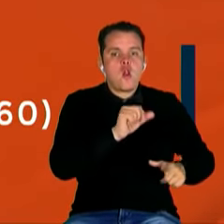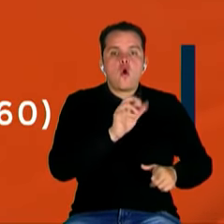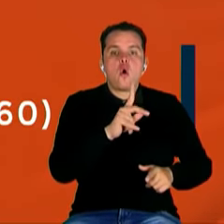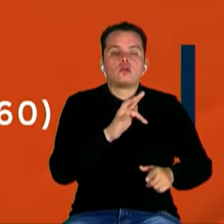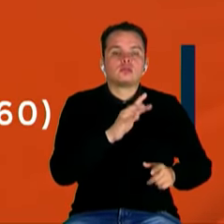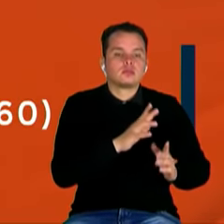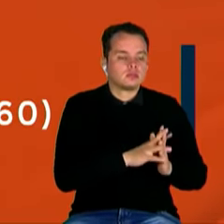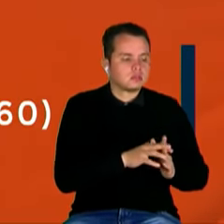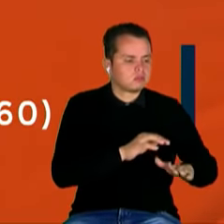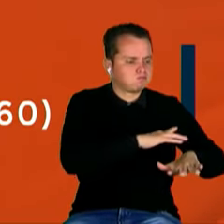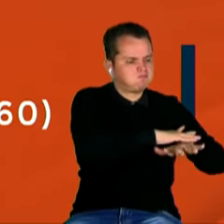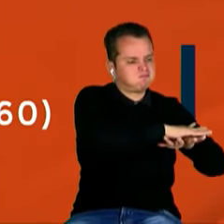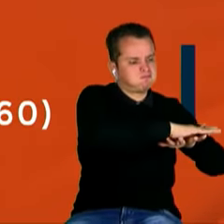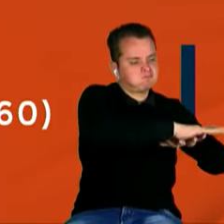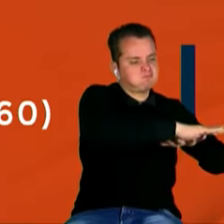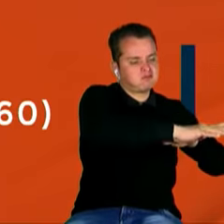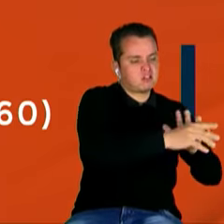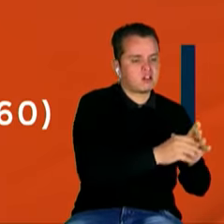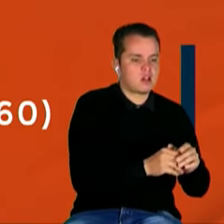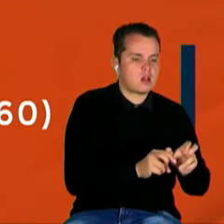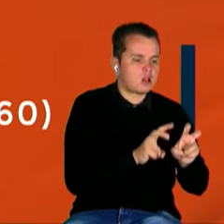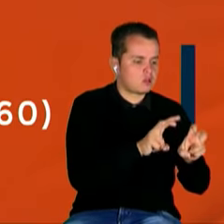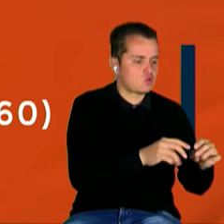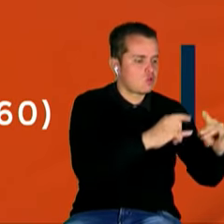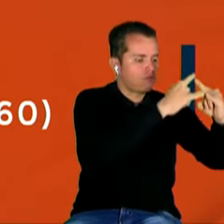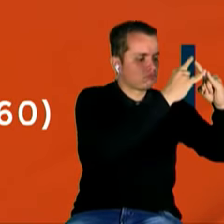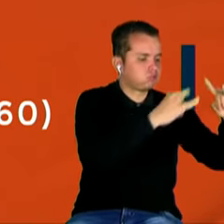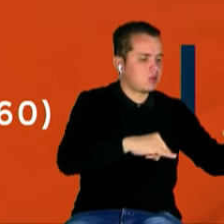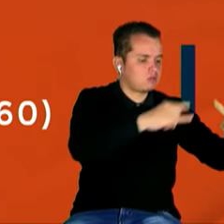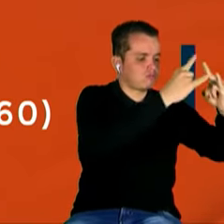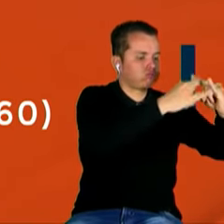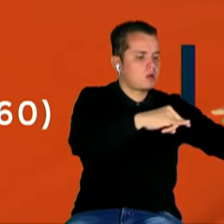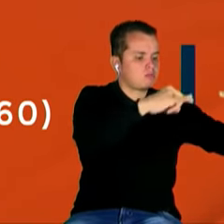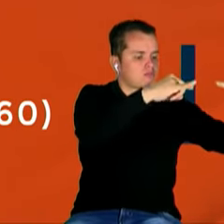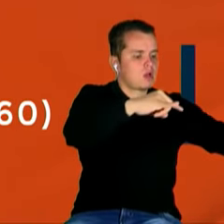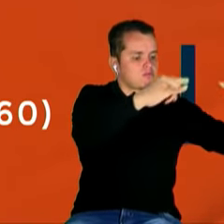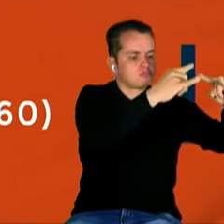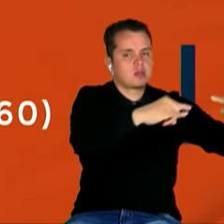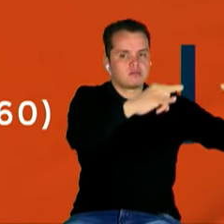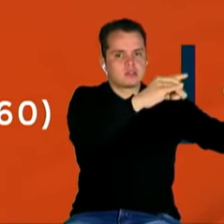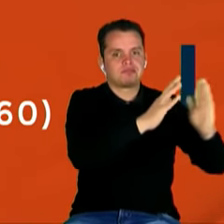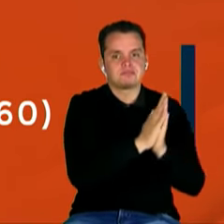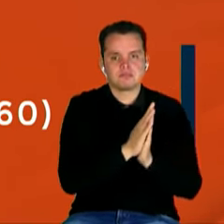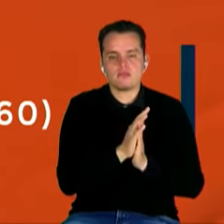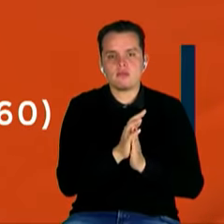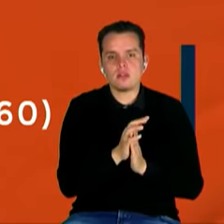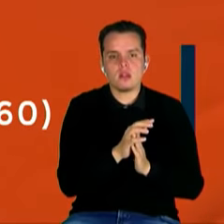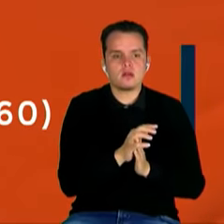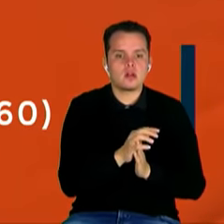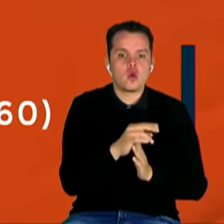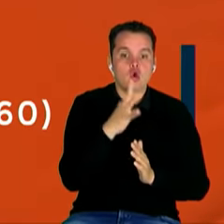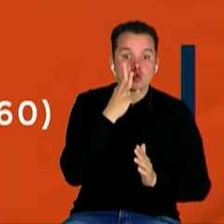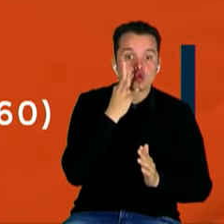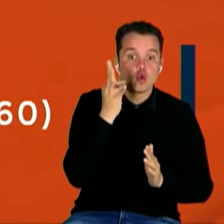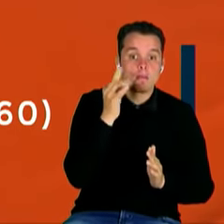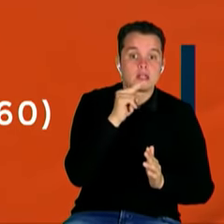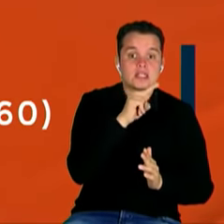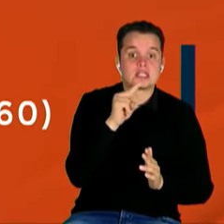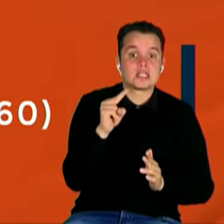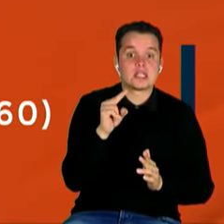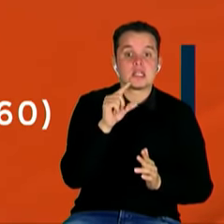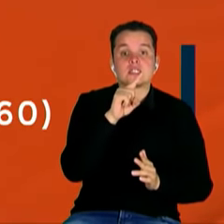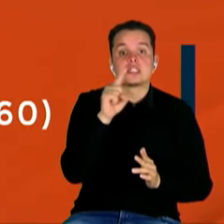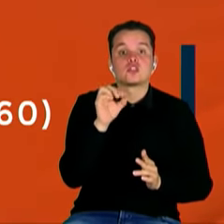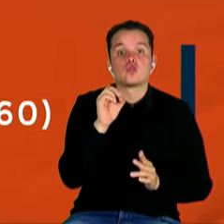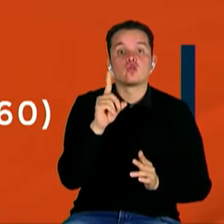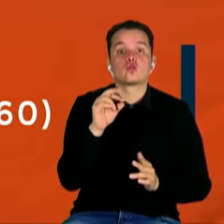ciudades de la llanura, y fue poniendo sus tiendas hasta Sodoma. Mas los hombres de Sodoma eran malos y pecadores contra